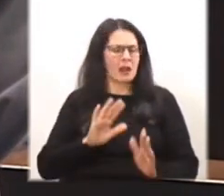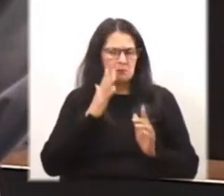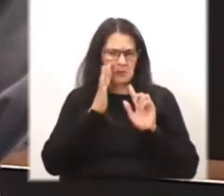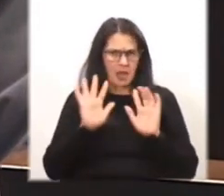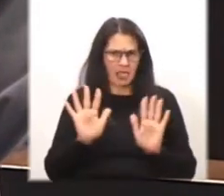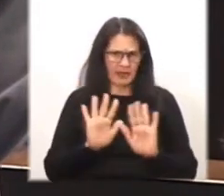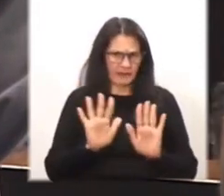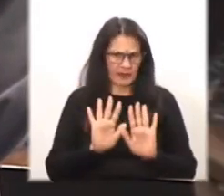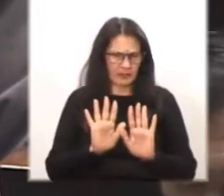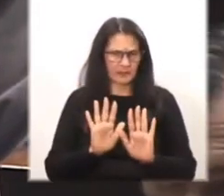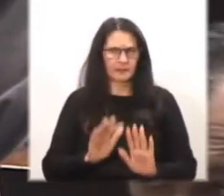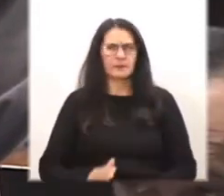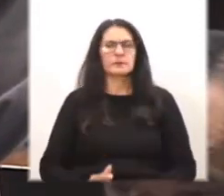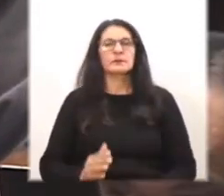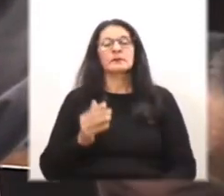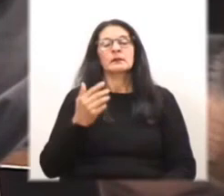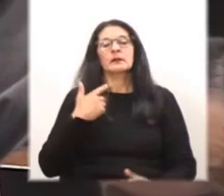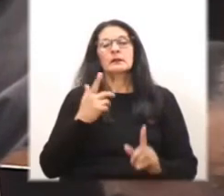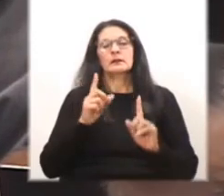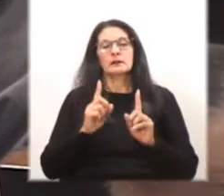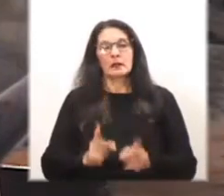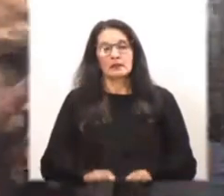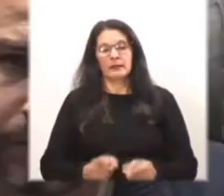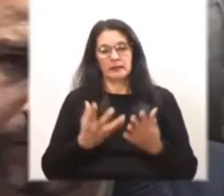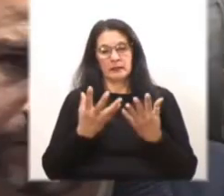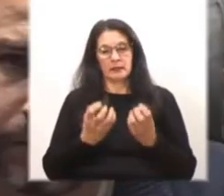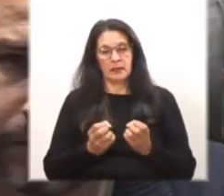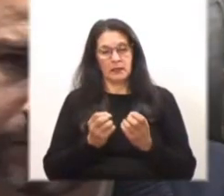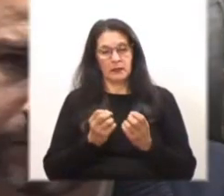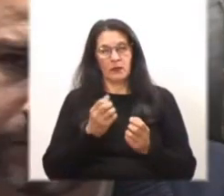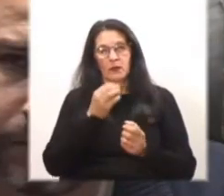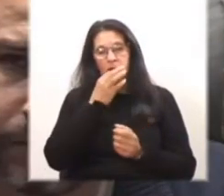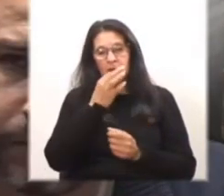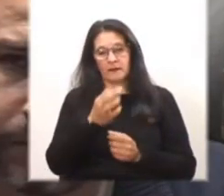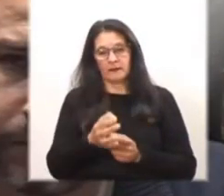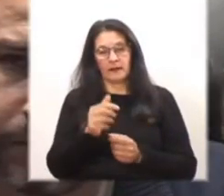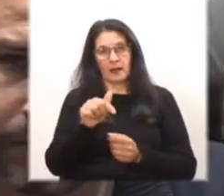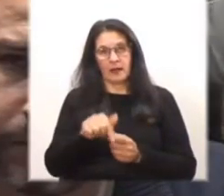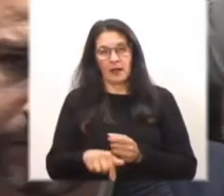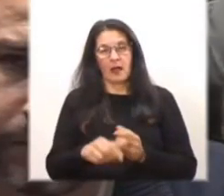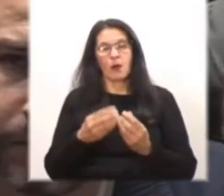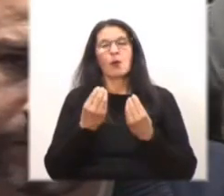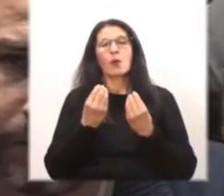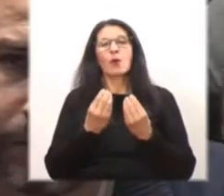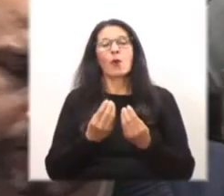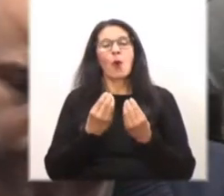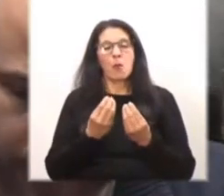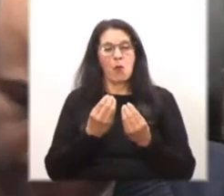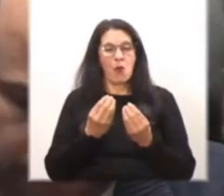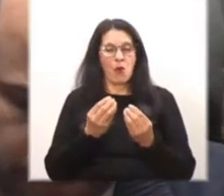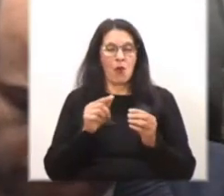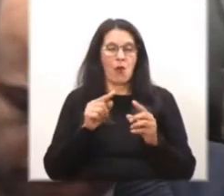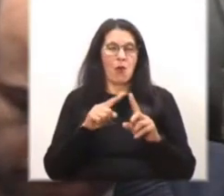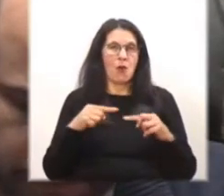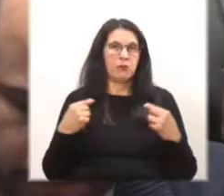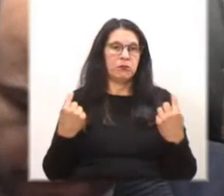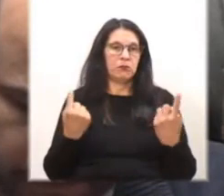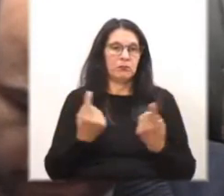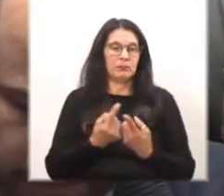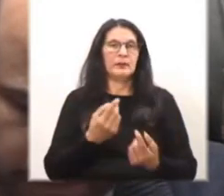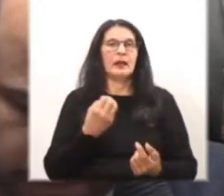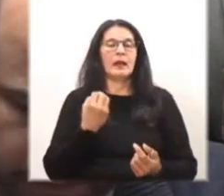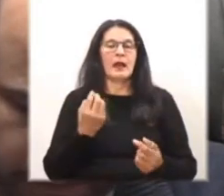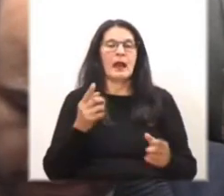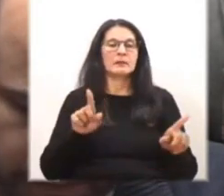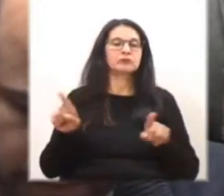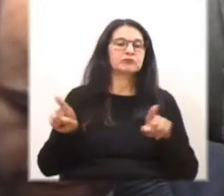También quiero destacar a usted, señor presidente, por cómo se ha comportado al presidir la mesa y